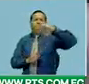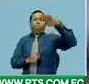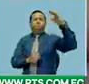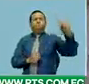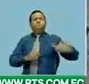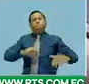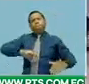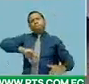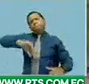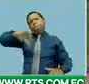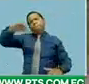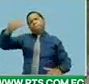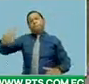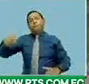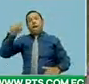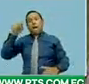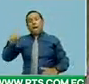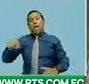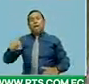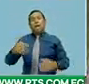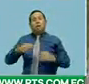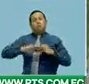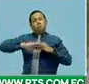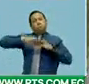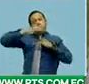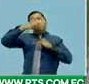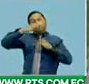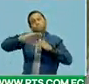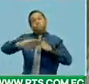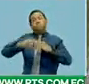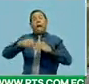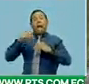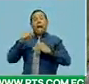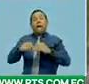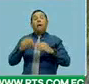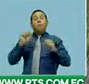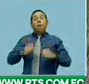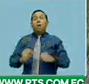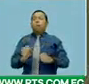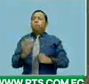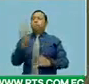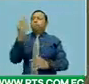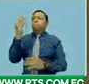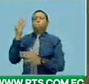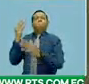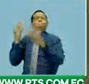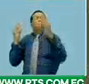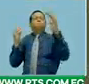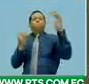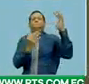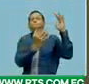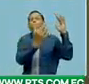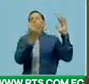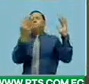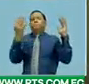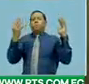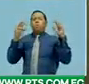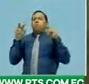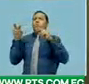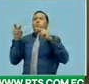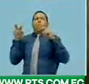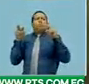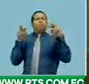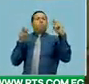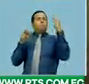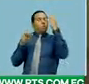tenemos aquí a la izquierda y el Cerro del Rincón que ustedes pueden apreciar, donde se ve este hermoso paisaje precisamente de esta especie